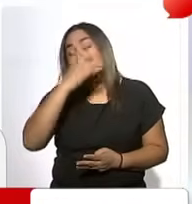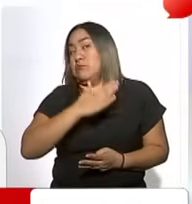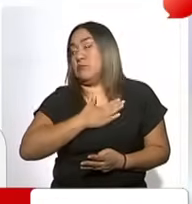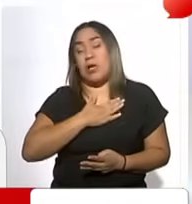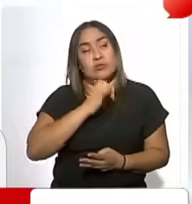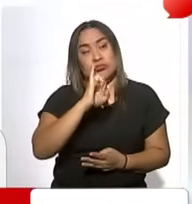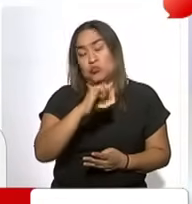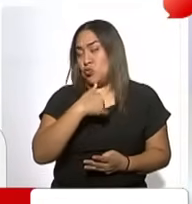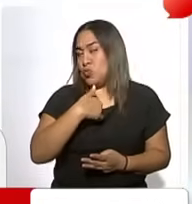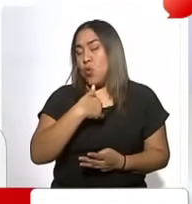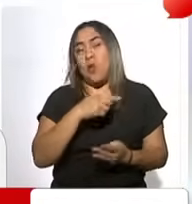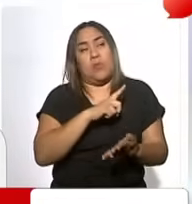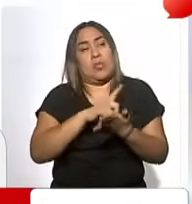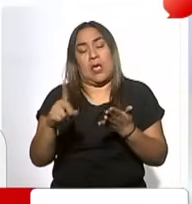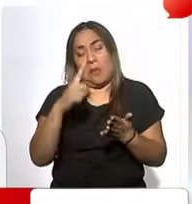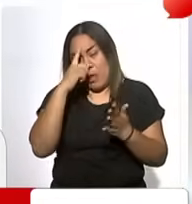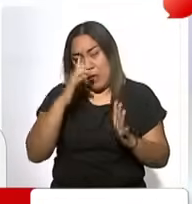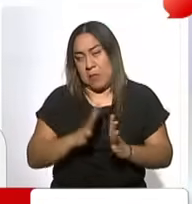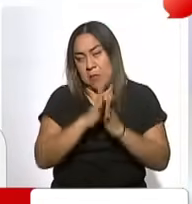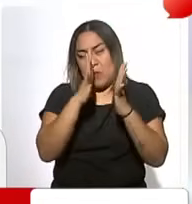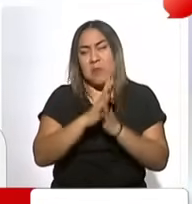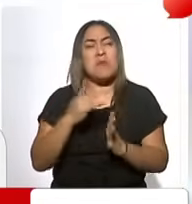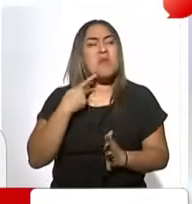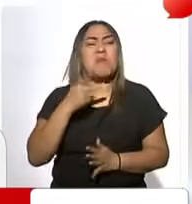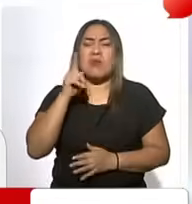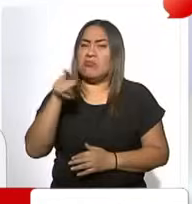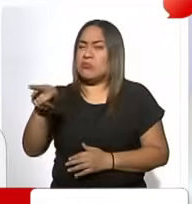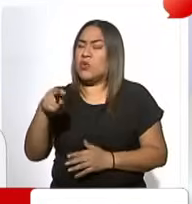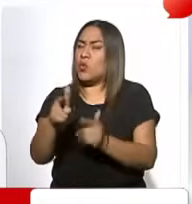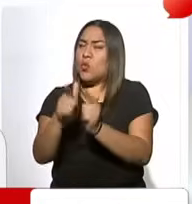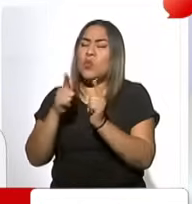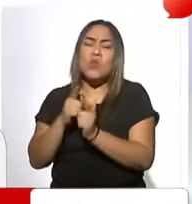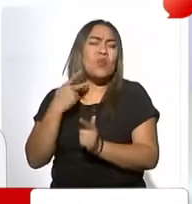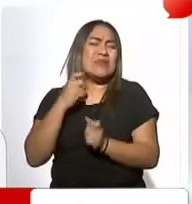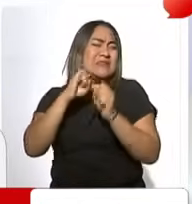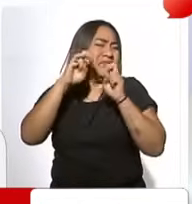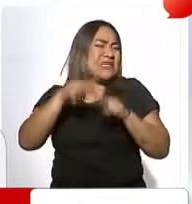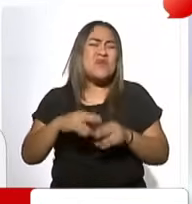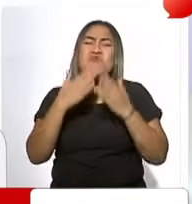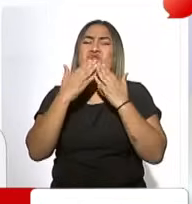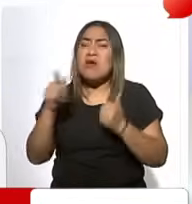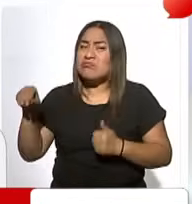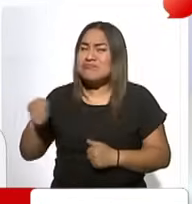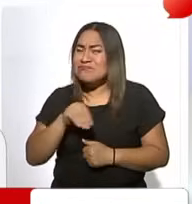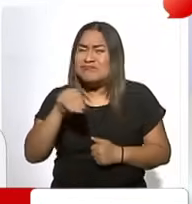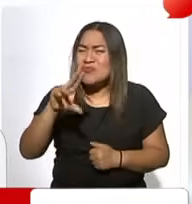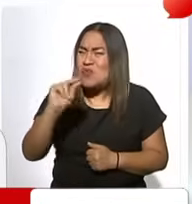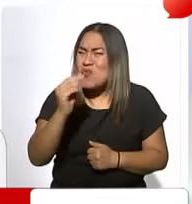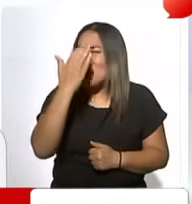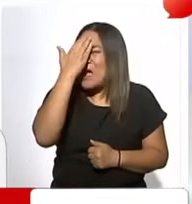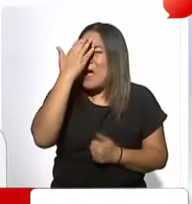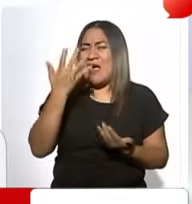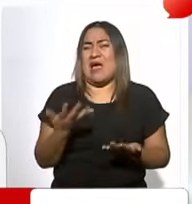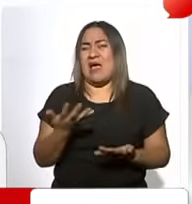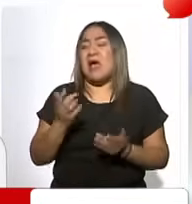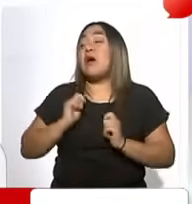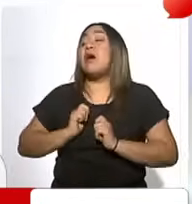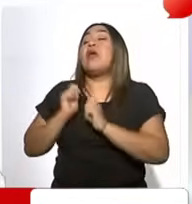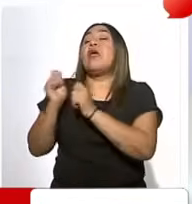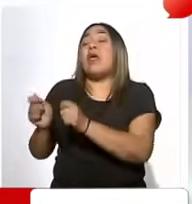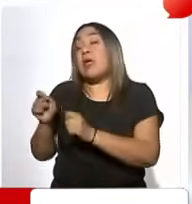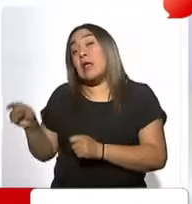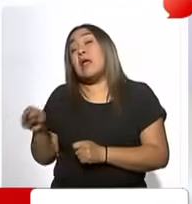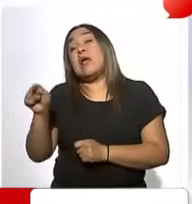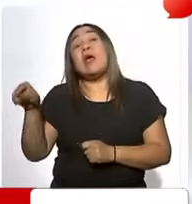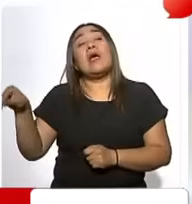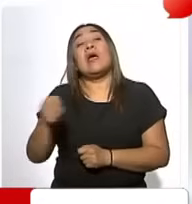política en el país considerando que él viene sin partido y sin recorrer el territorio no conoce Su patria mandó muñecos de cartón en